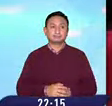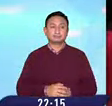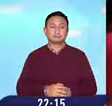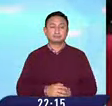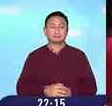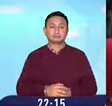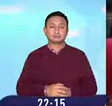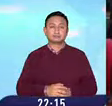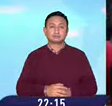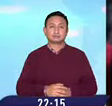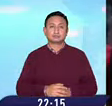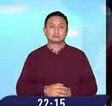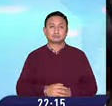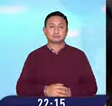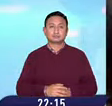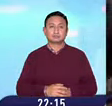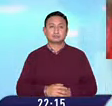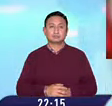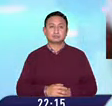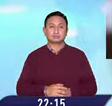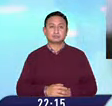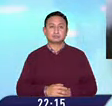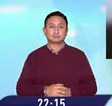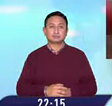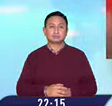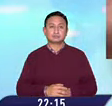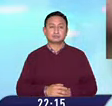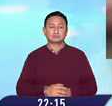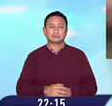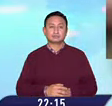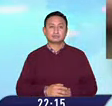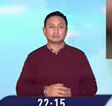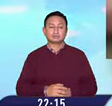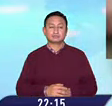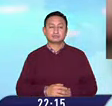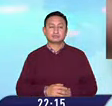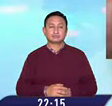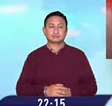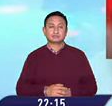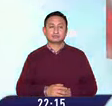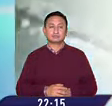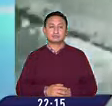Con imágenes de Carlos Romero, en Quito informó Ismenia Solórzano.